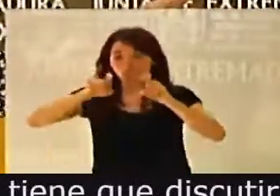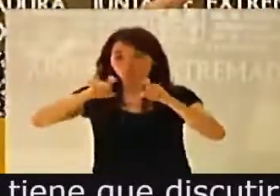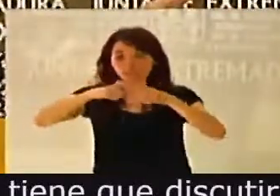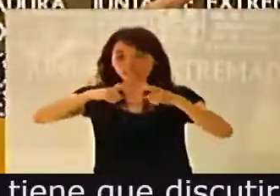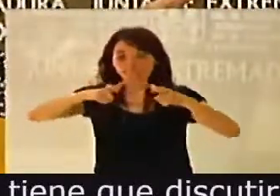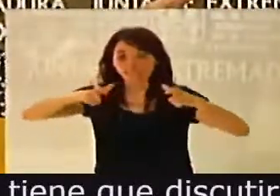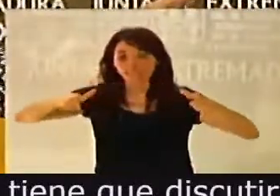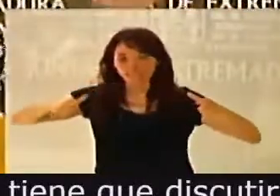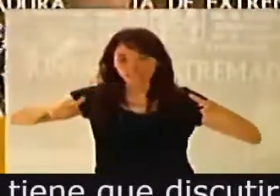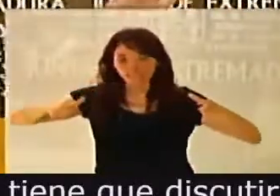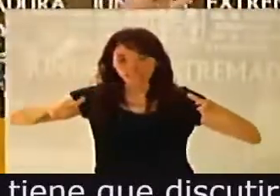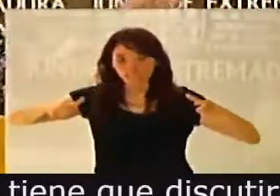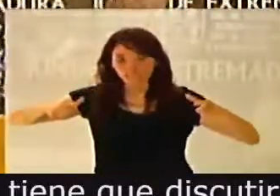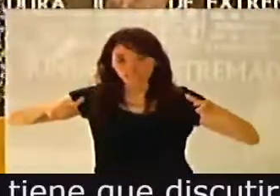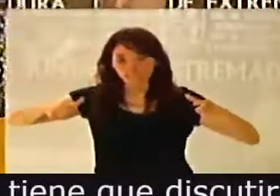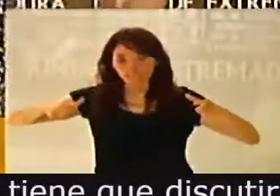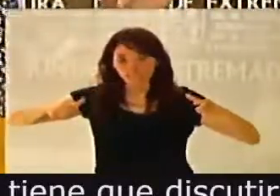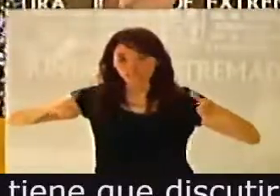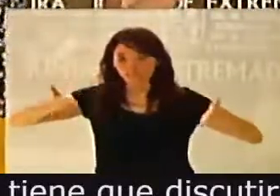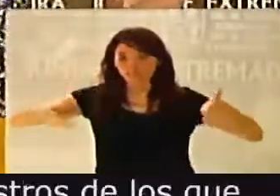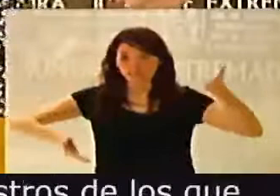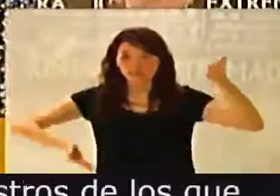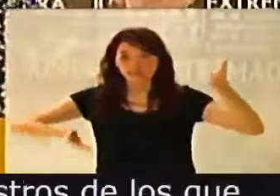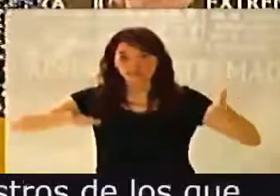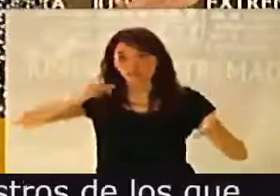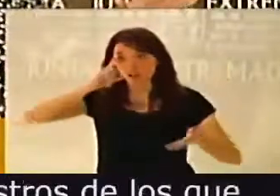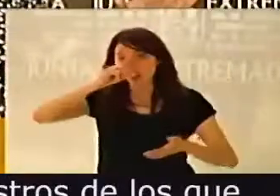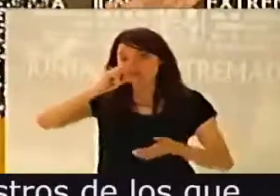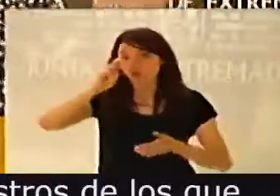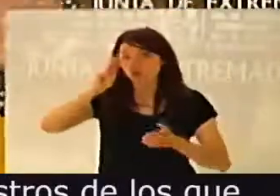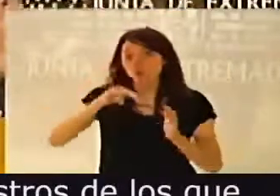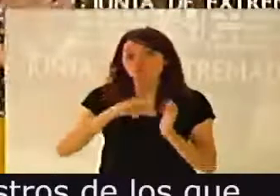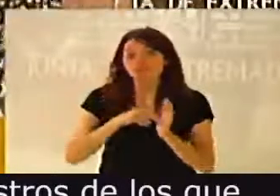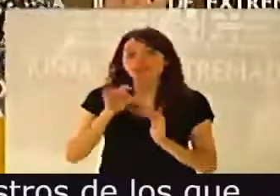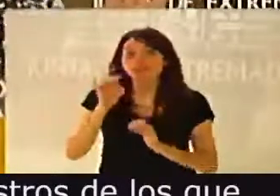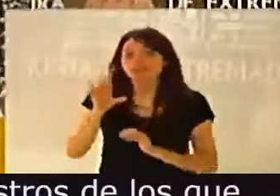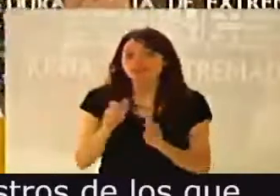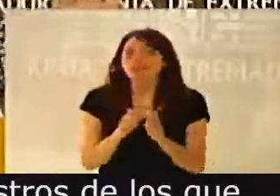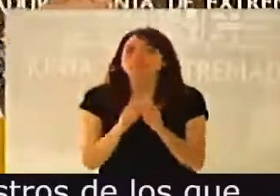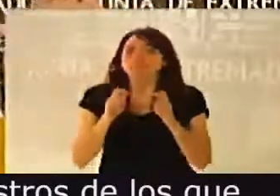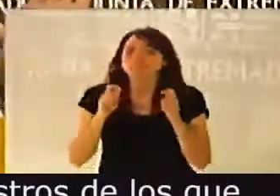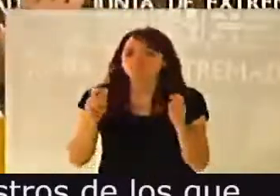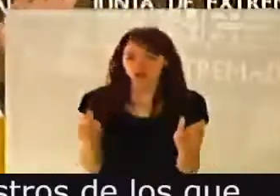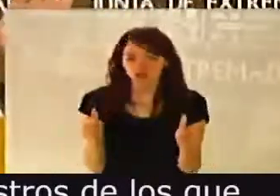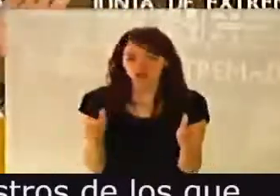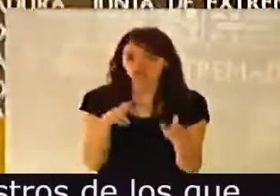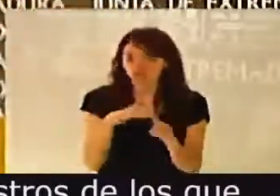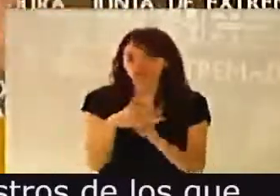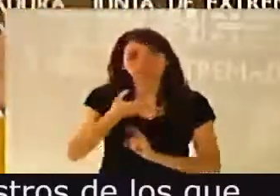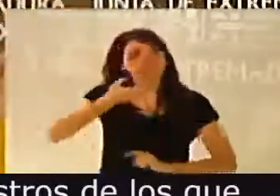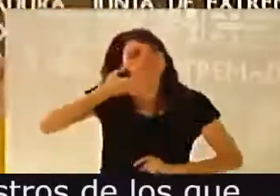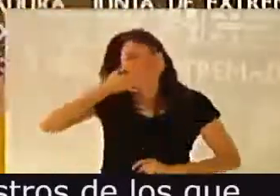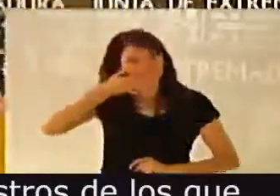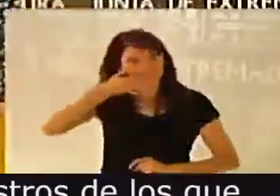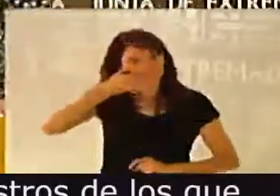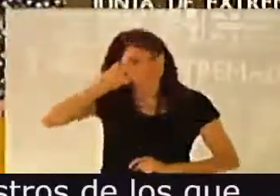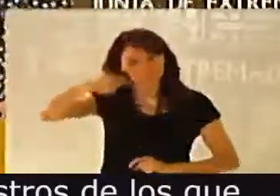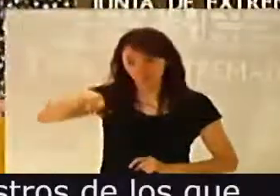maestros de los que había en el año 2015. Esa es una realidad que nadie puede